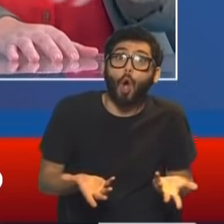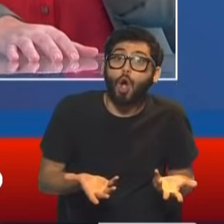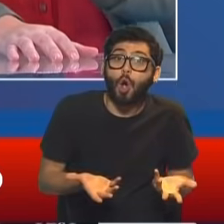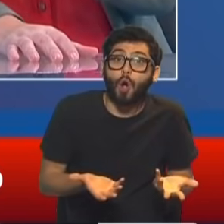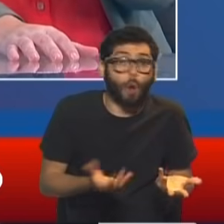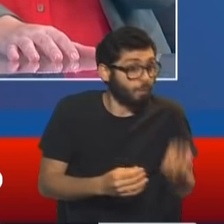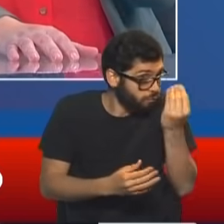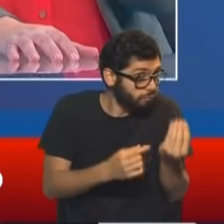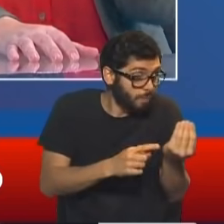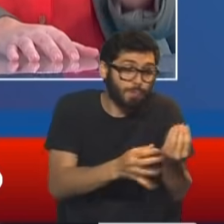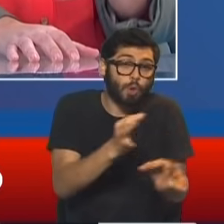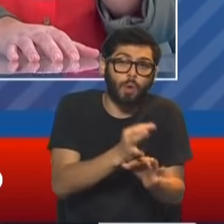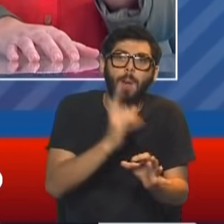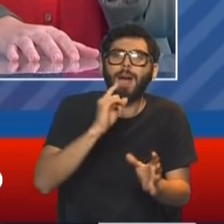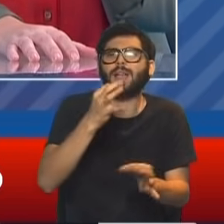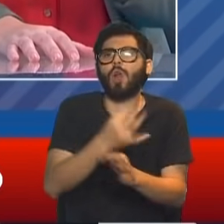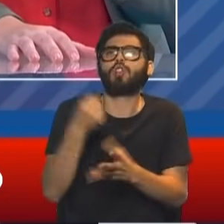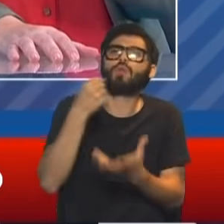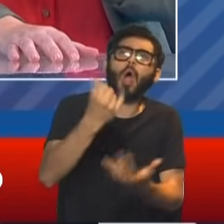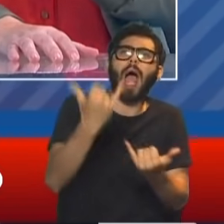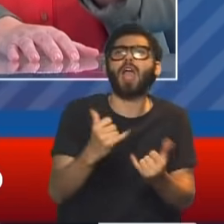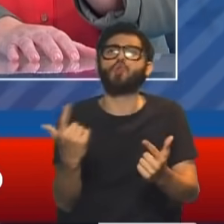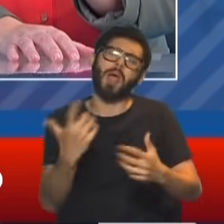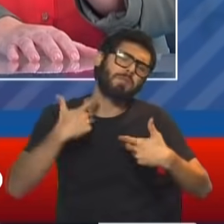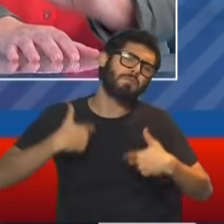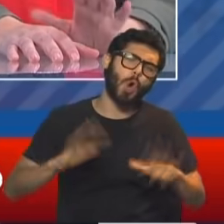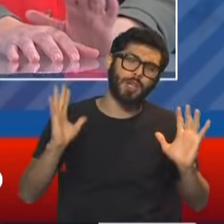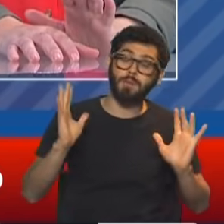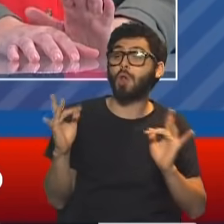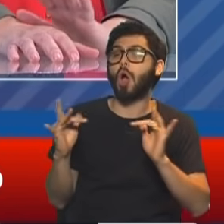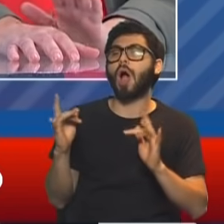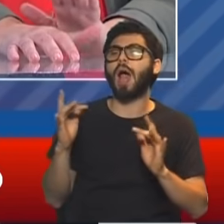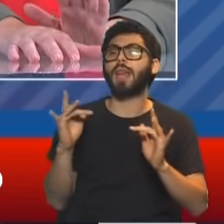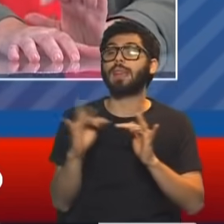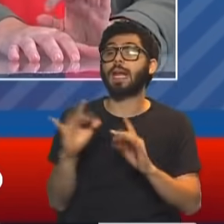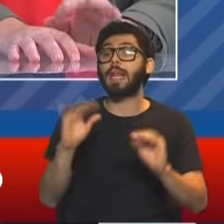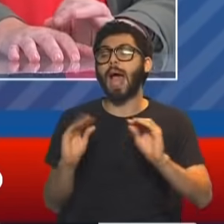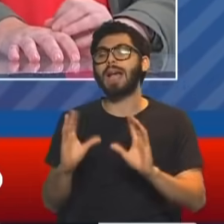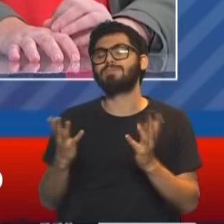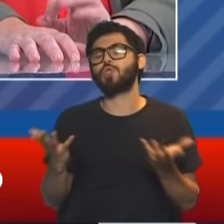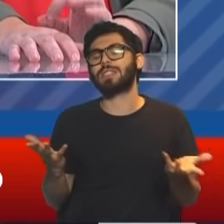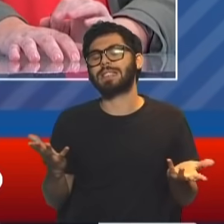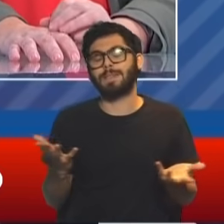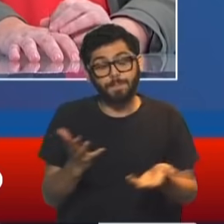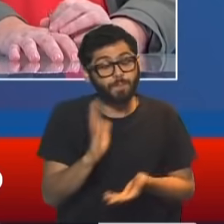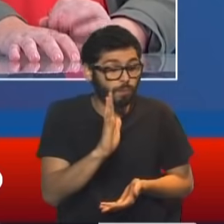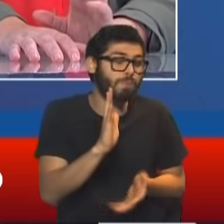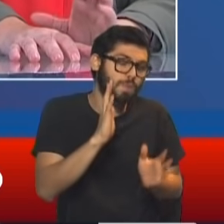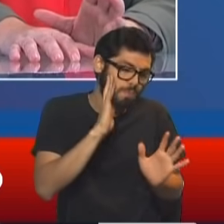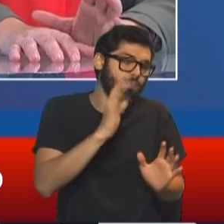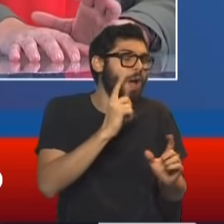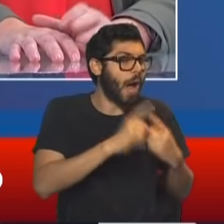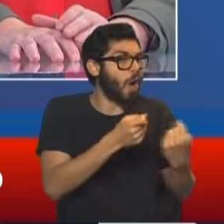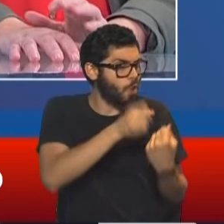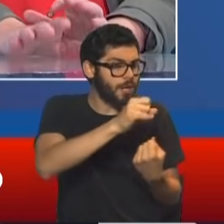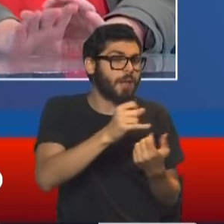si tiene o no tiene subsidio el colegio. Pero ¿por qué utilizar las redes sociales así? Estamos de acuerdo que las redes sociales, en